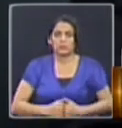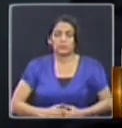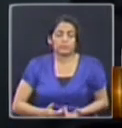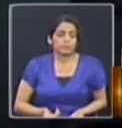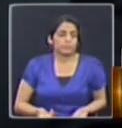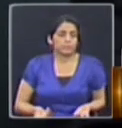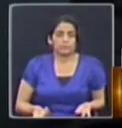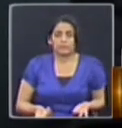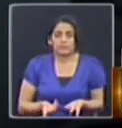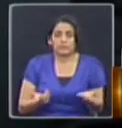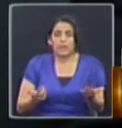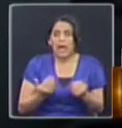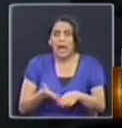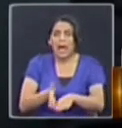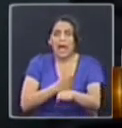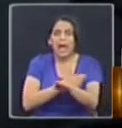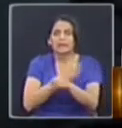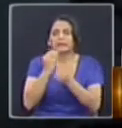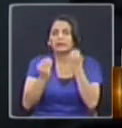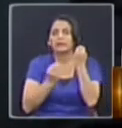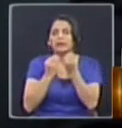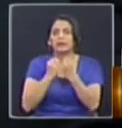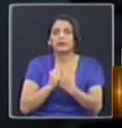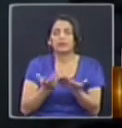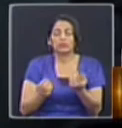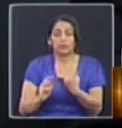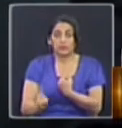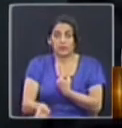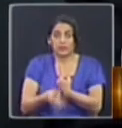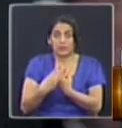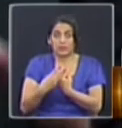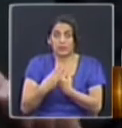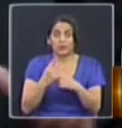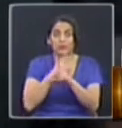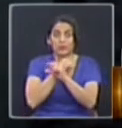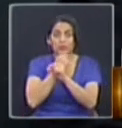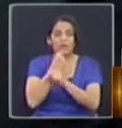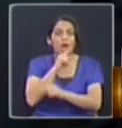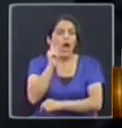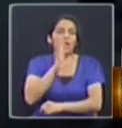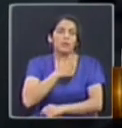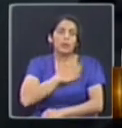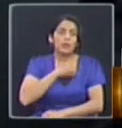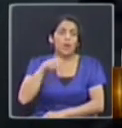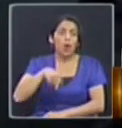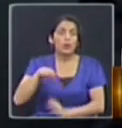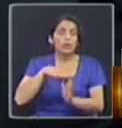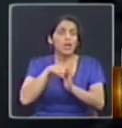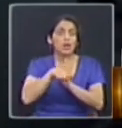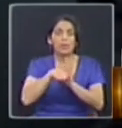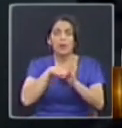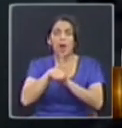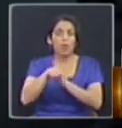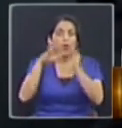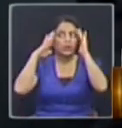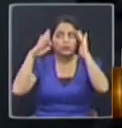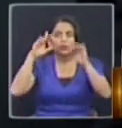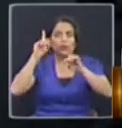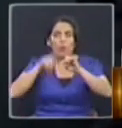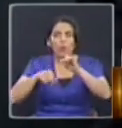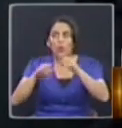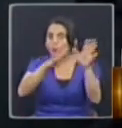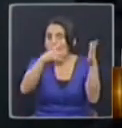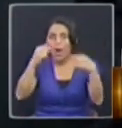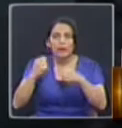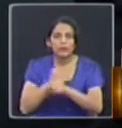Según esos twitters, precisamente el día de hoy, no habría atención. Como ustedes ven, se les ha invitado a una hora en la cual ustedes puedan